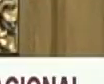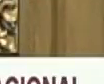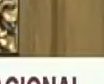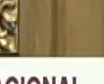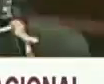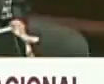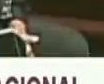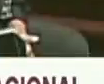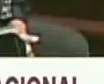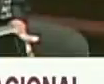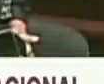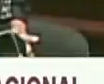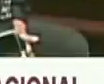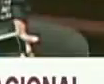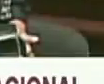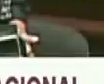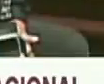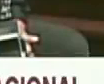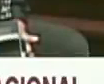como público,